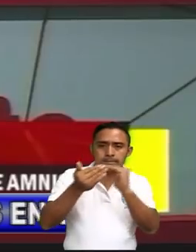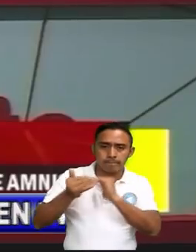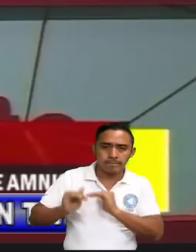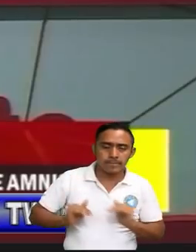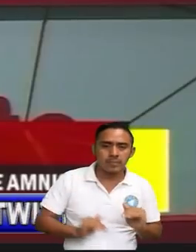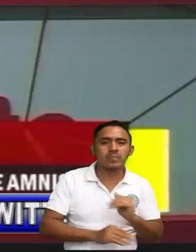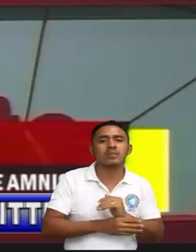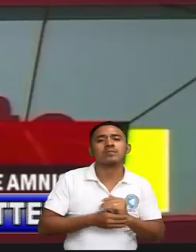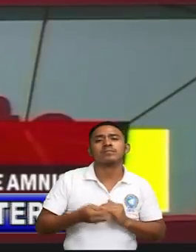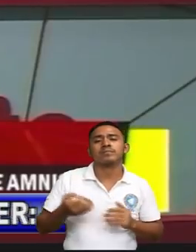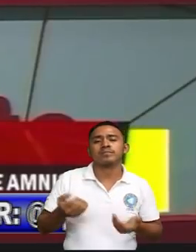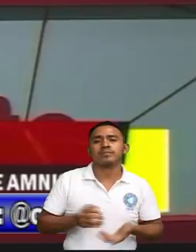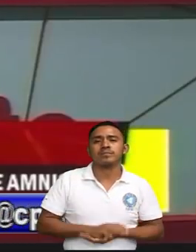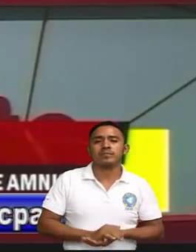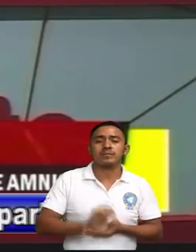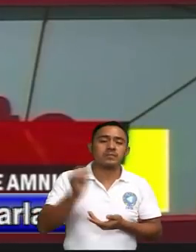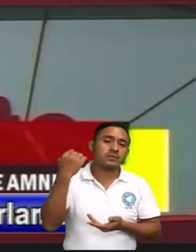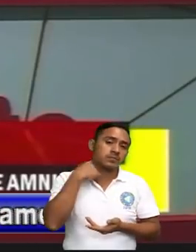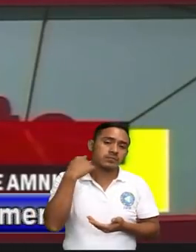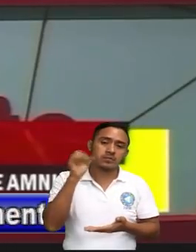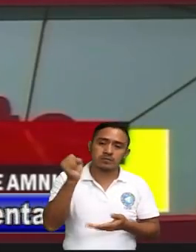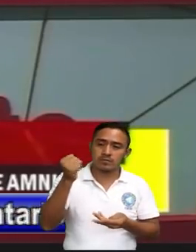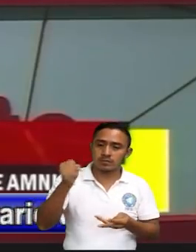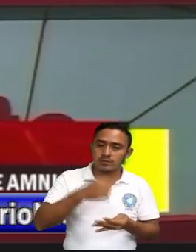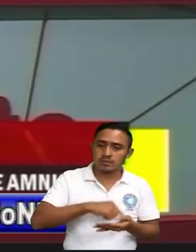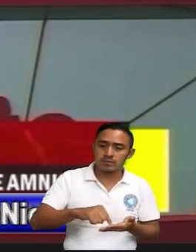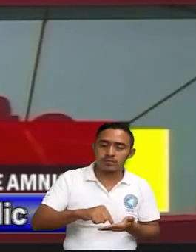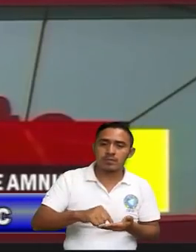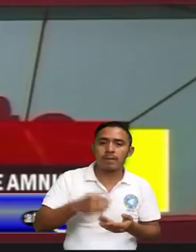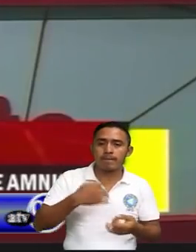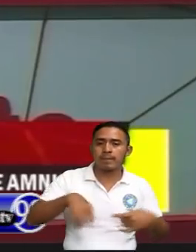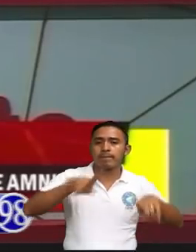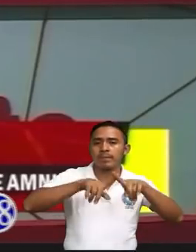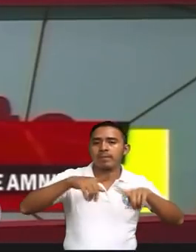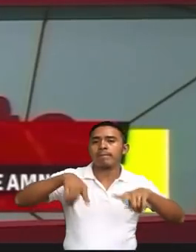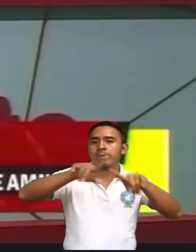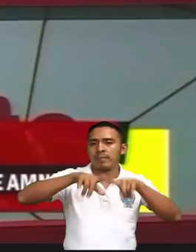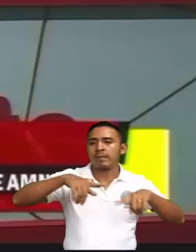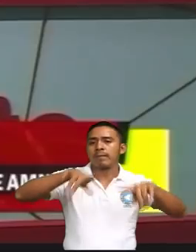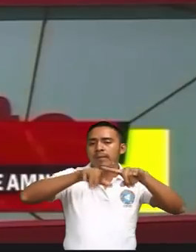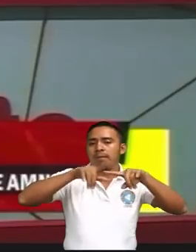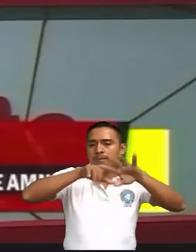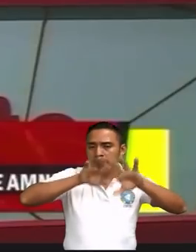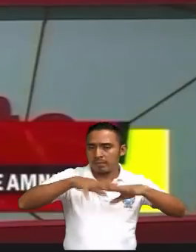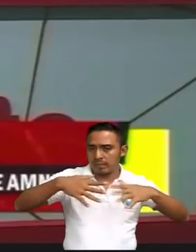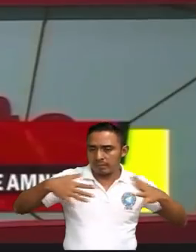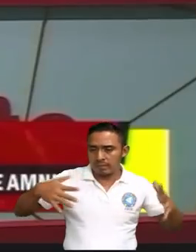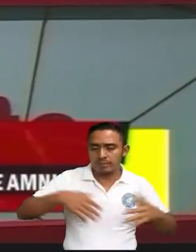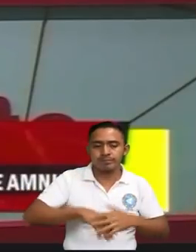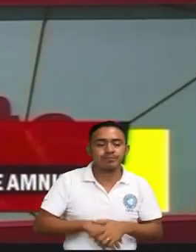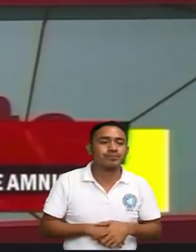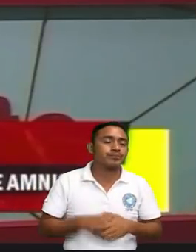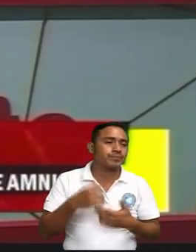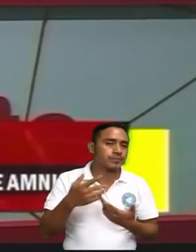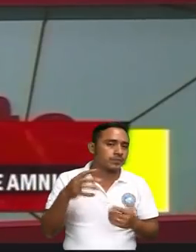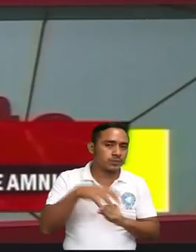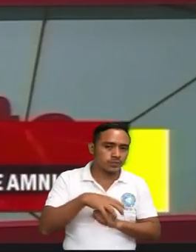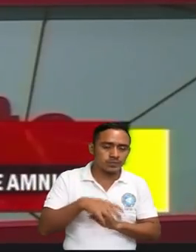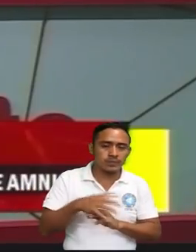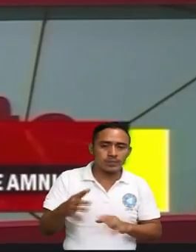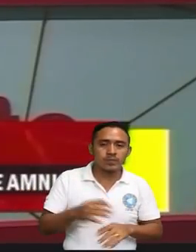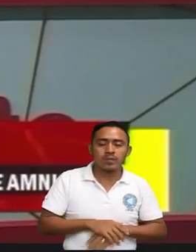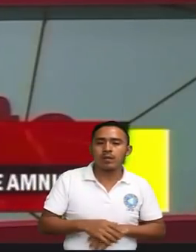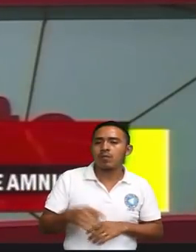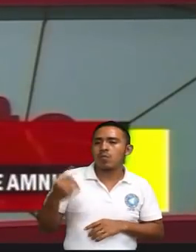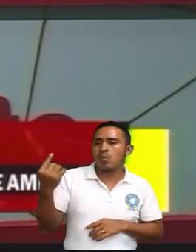y cada semana se multiplican, cada semana van siendo más y más comisiones, y con